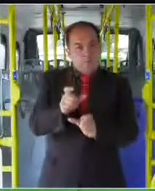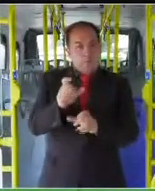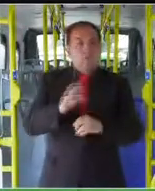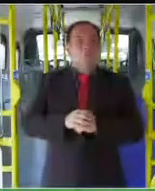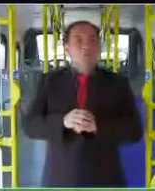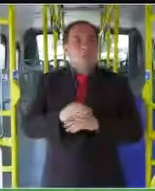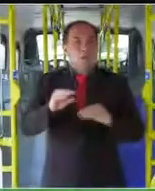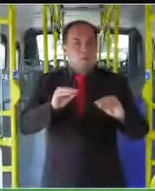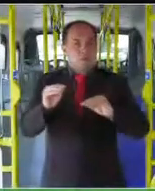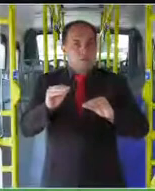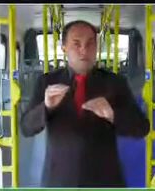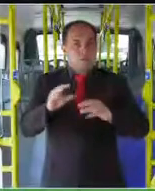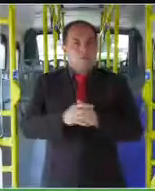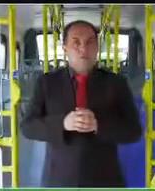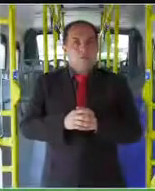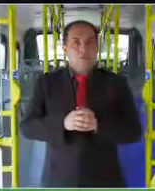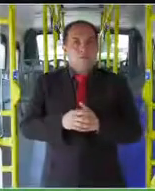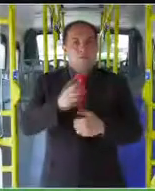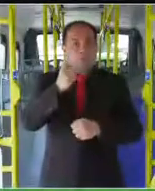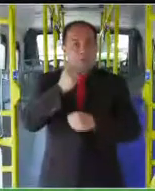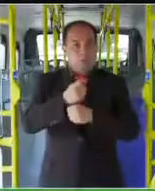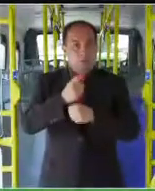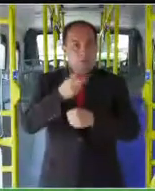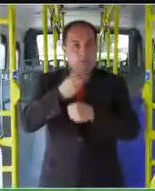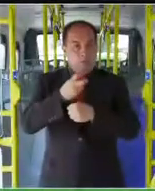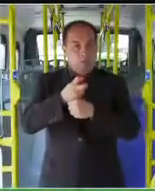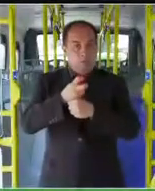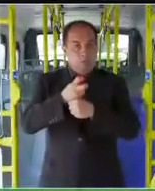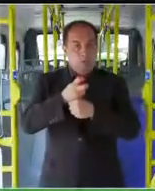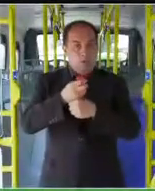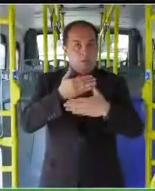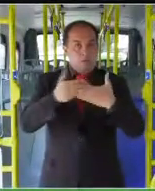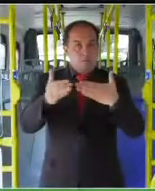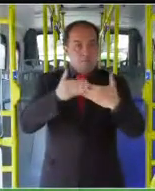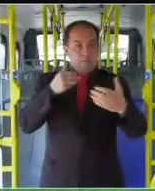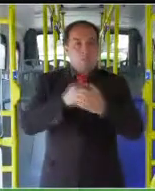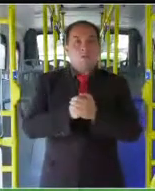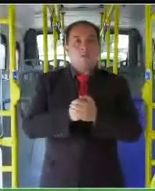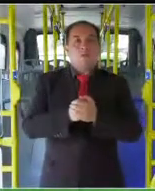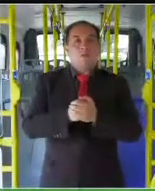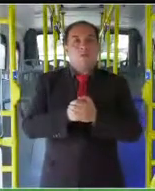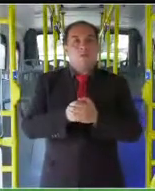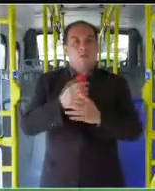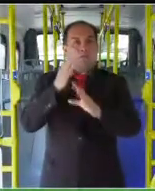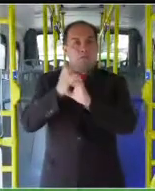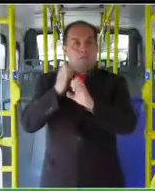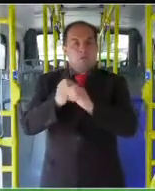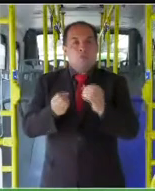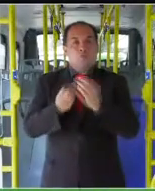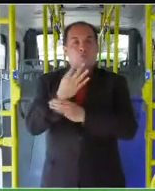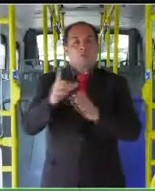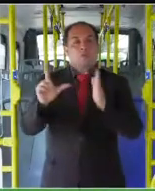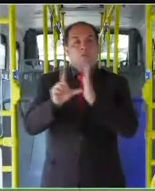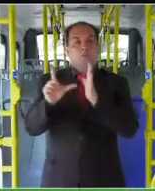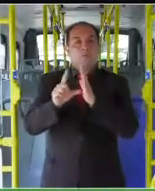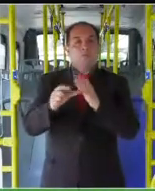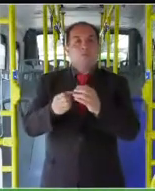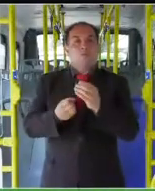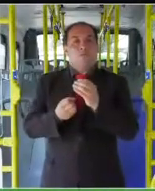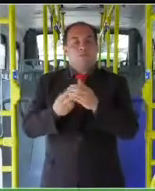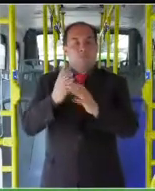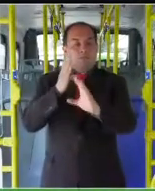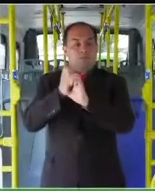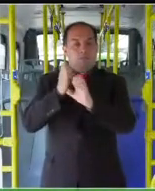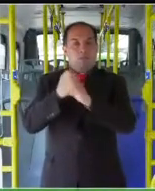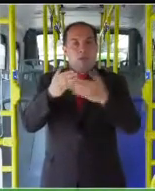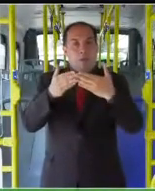la movilidad. Lo segundo es la modernización también del Metrobús y nuevas líneas del Metrobús. Se